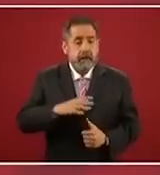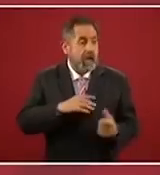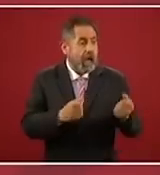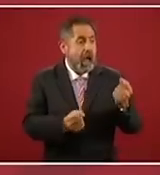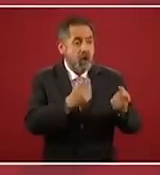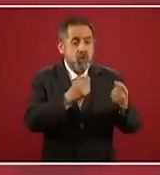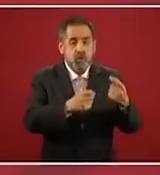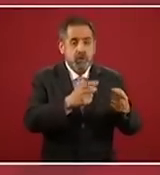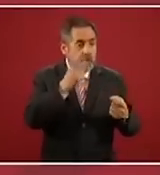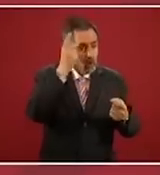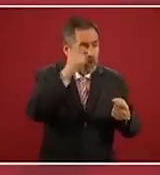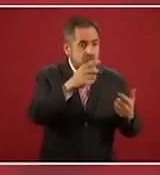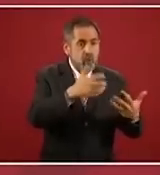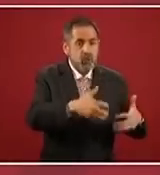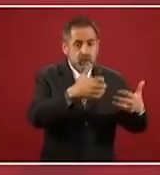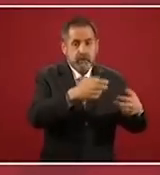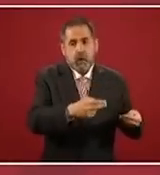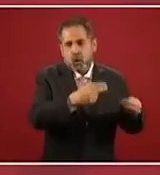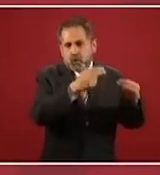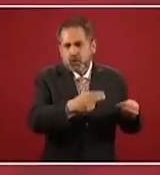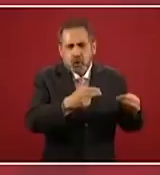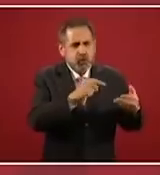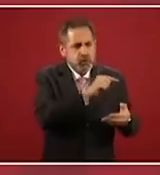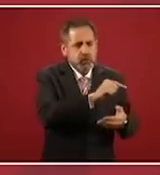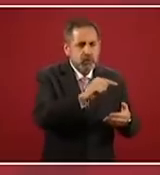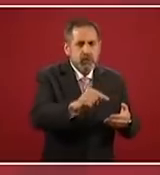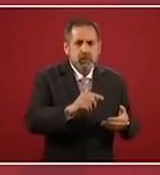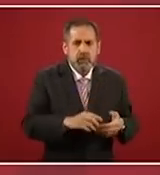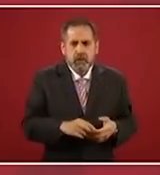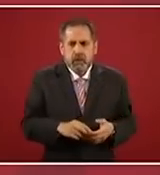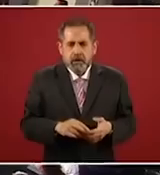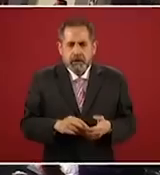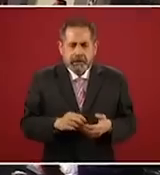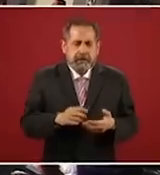empresarios que en vez de disfrutar así,